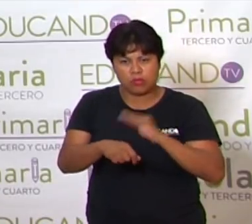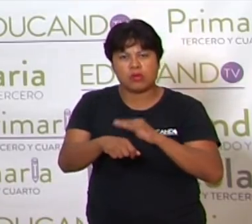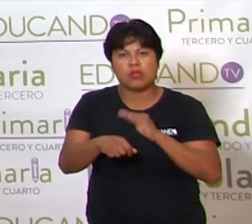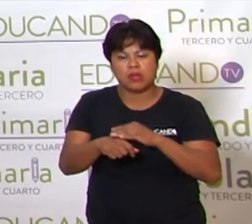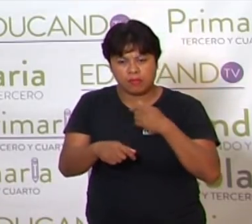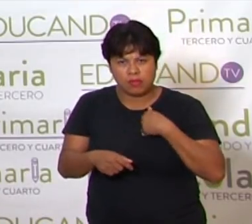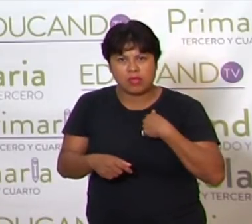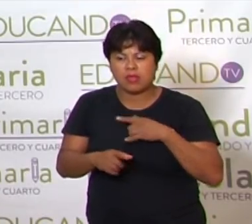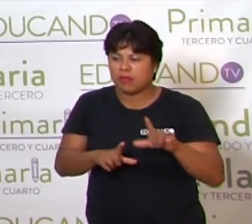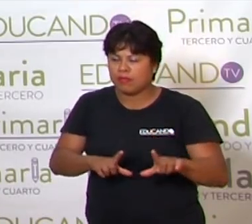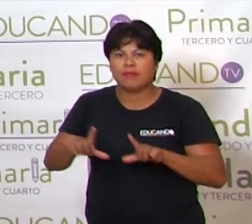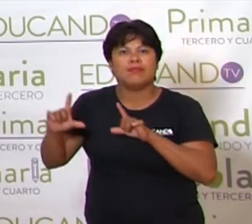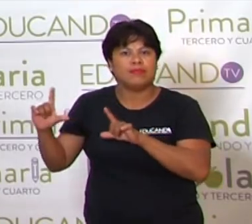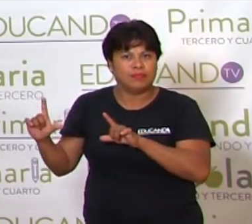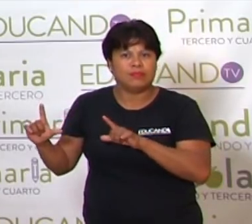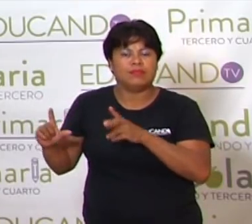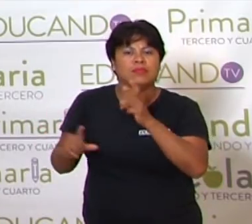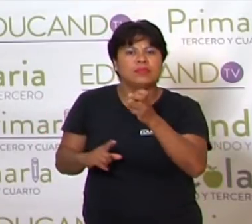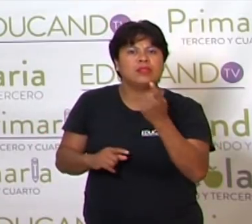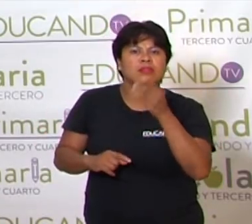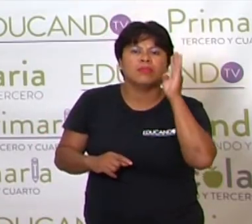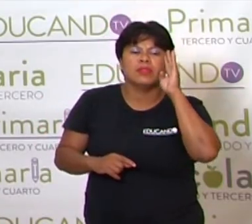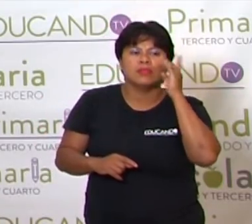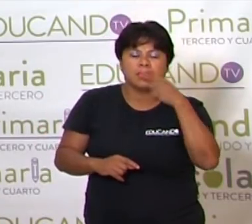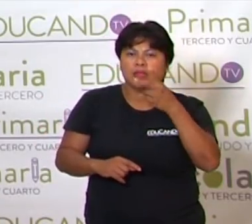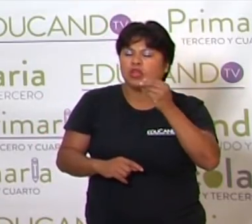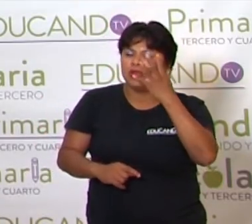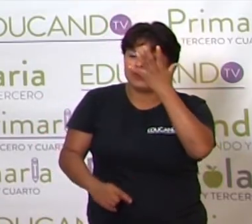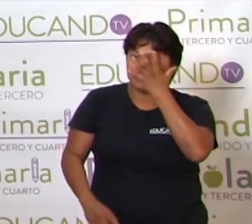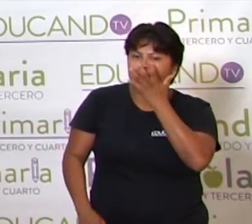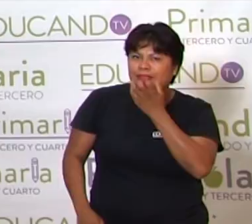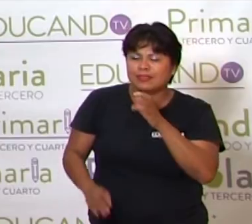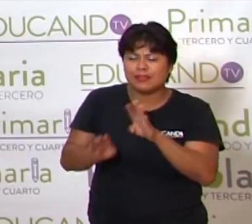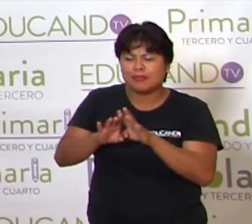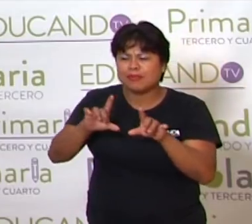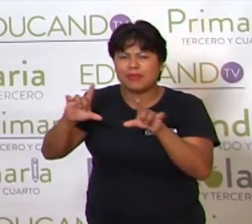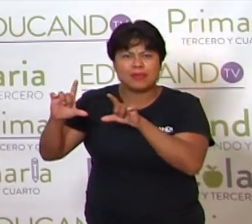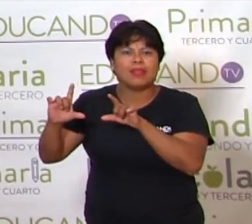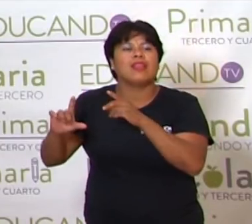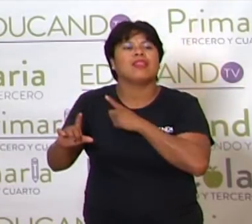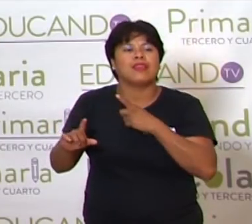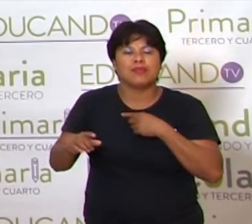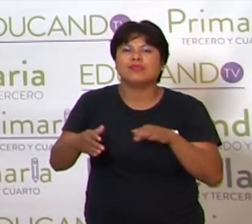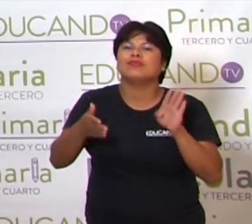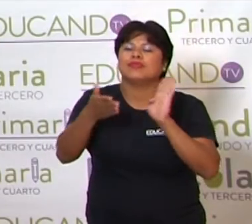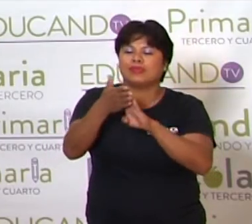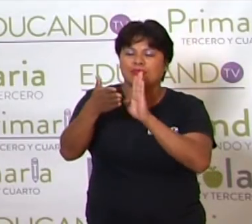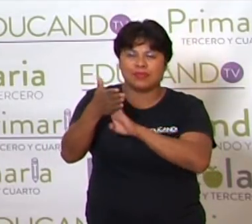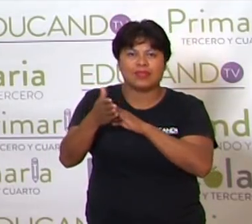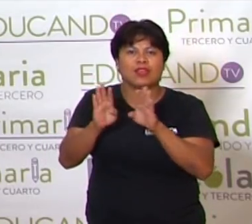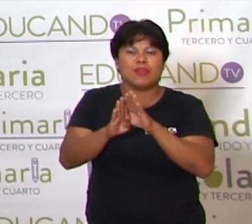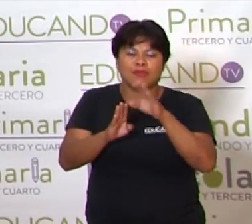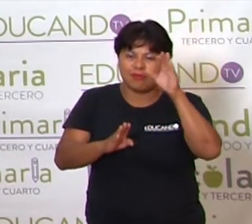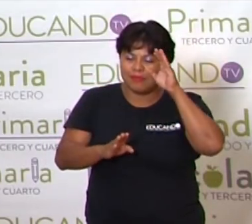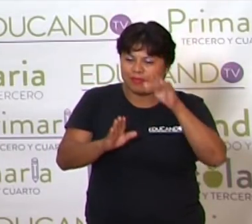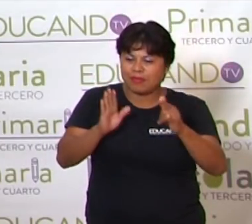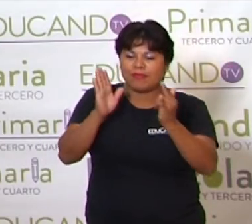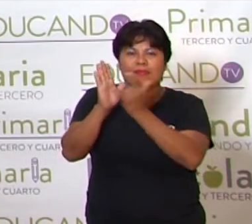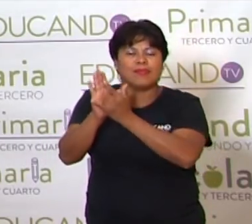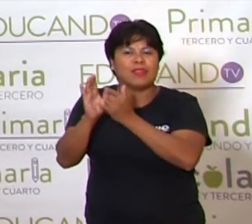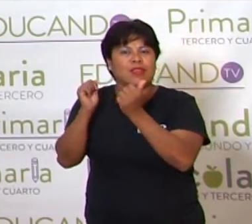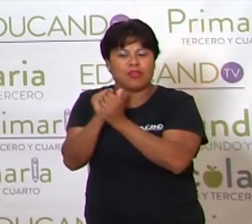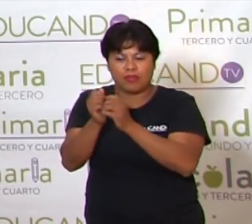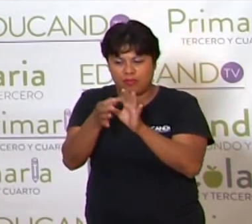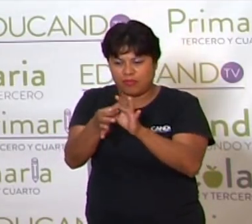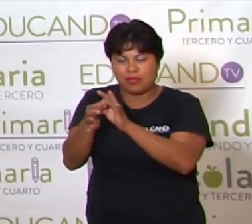en mi portada. ¿Y qué les parece? Para que no esté triste la portada, hay que ponerle también una imagen relacionada